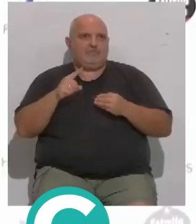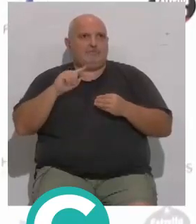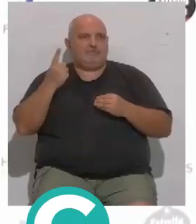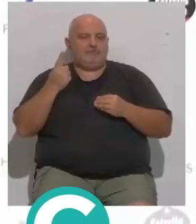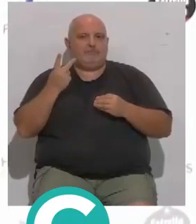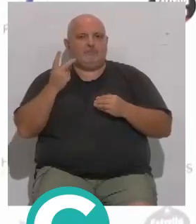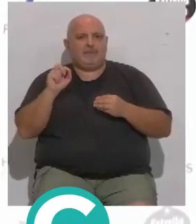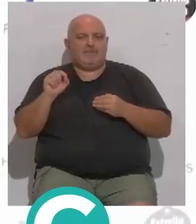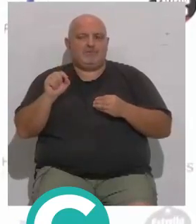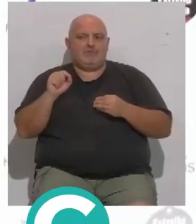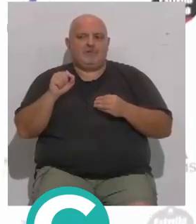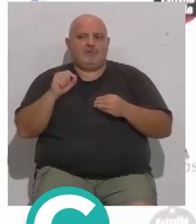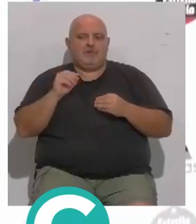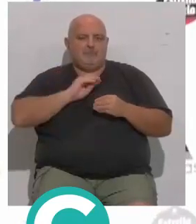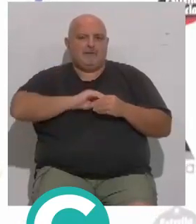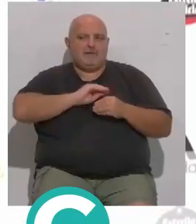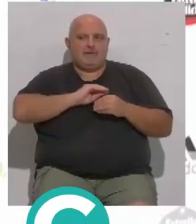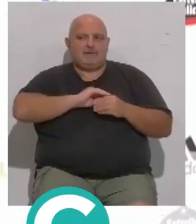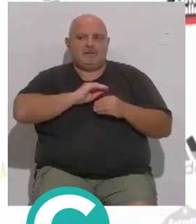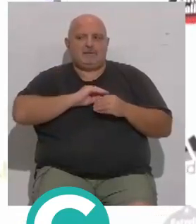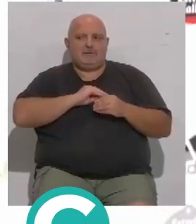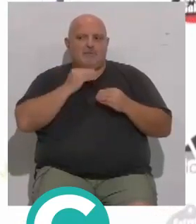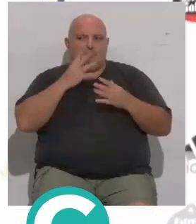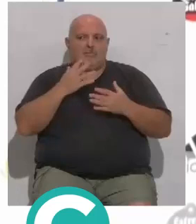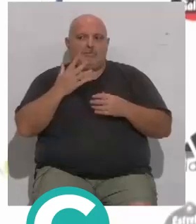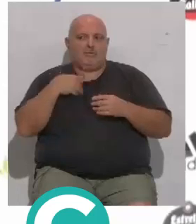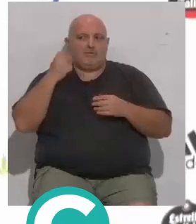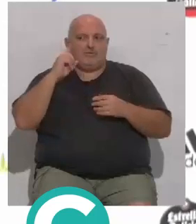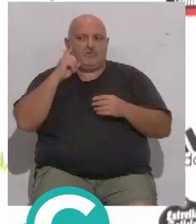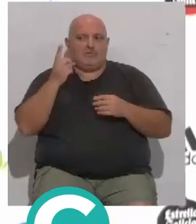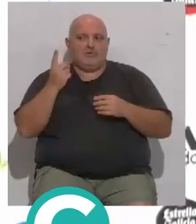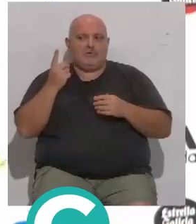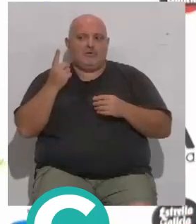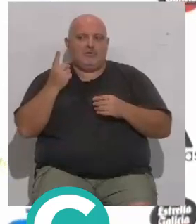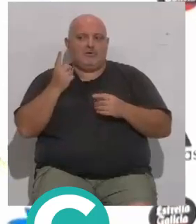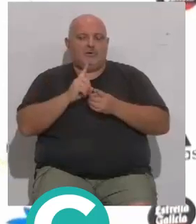primeros 20 minutos han sido bastante buenos y luego no sé por qué, pues nos hemos ido